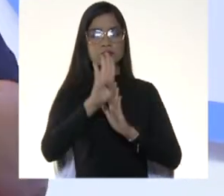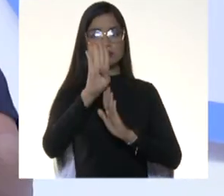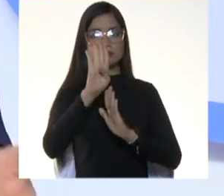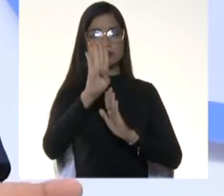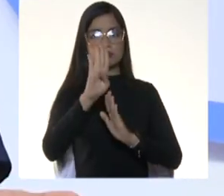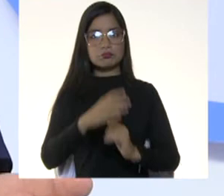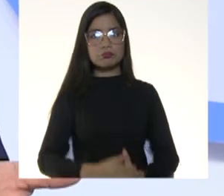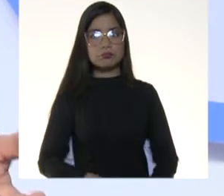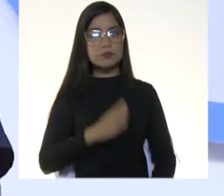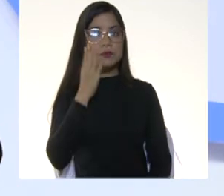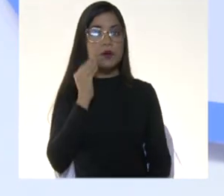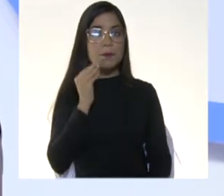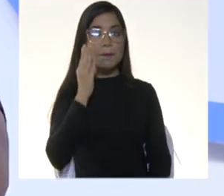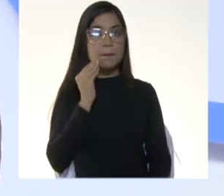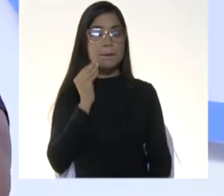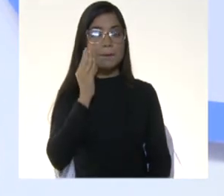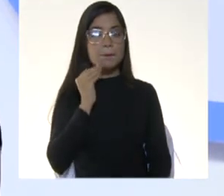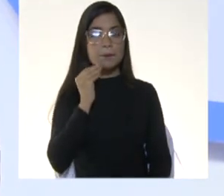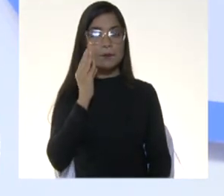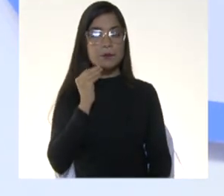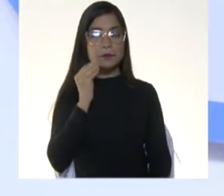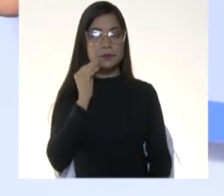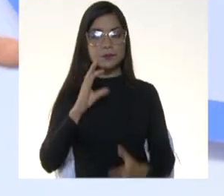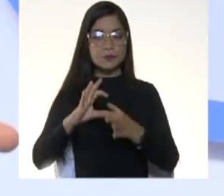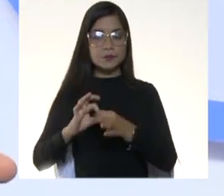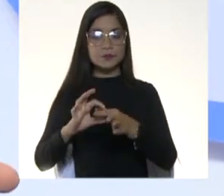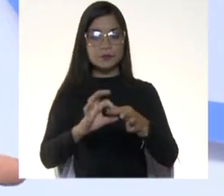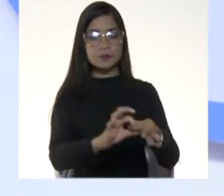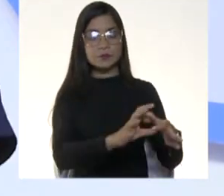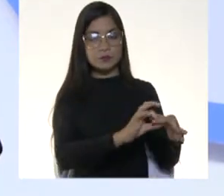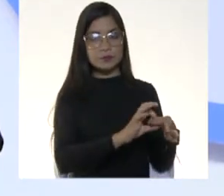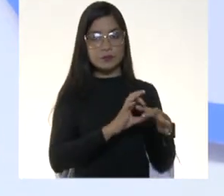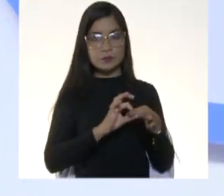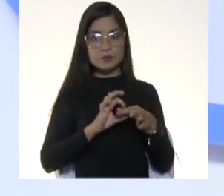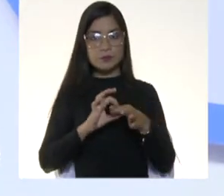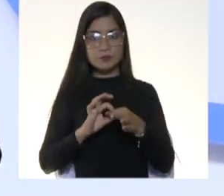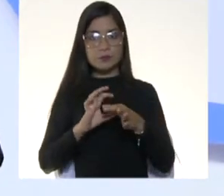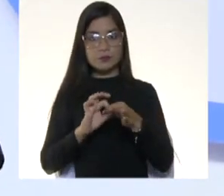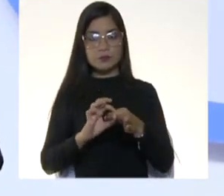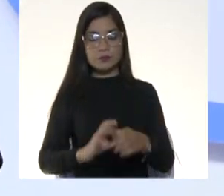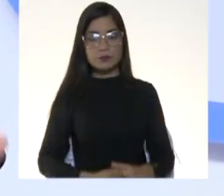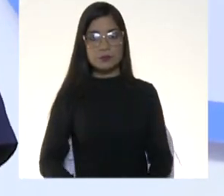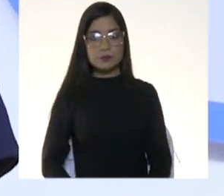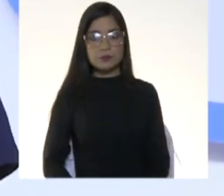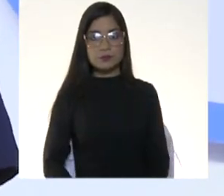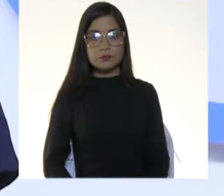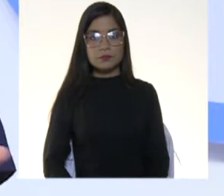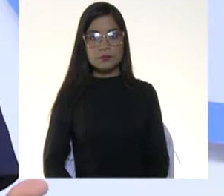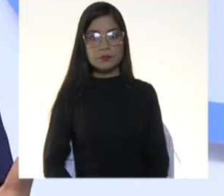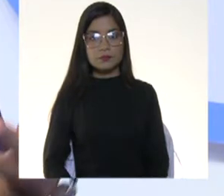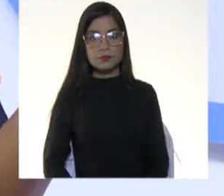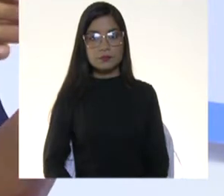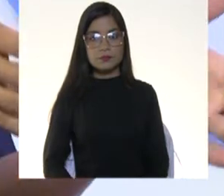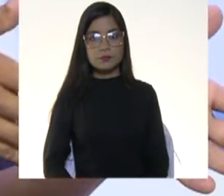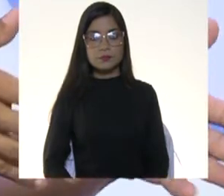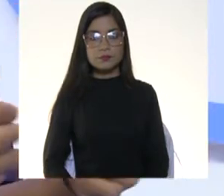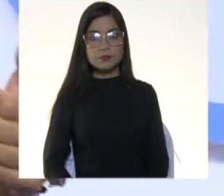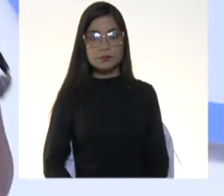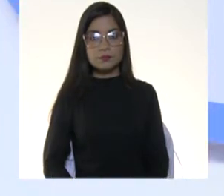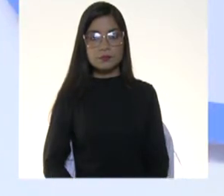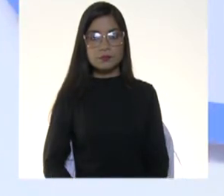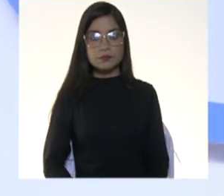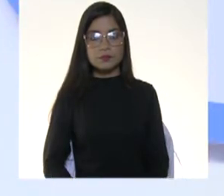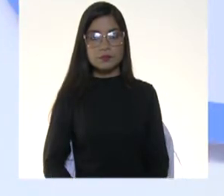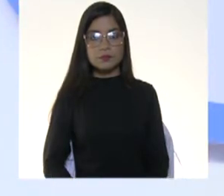bueno, su experiencia interconectándose con quienes a ustedes le van a prestar un servicio. Porque a la larga el título de técnico